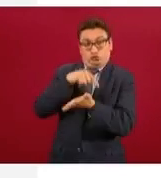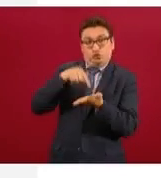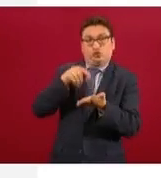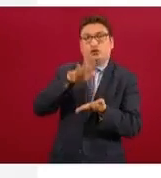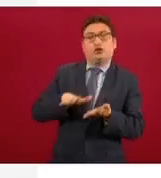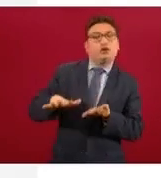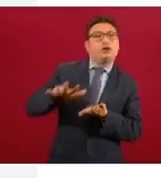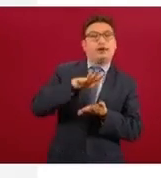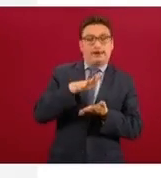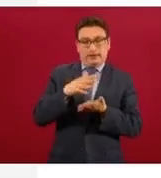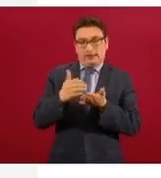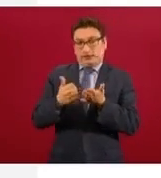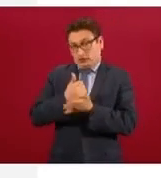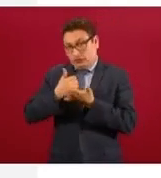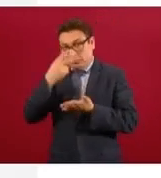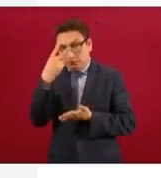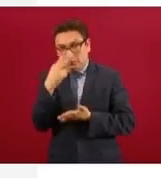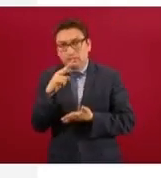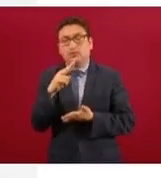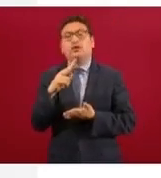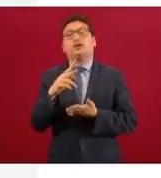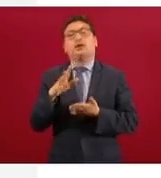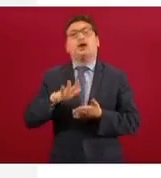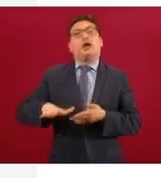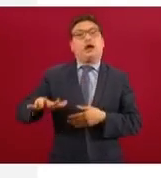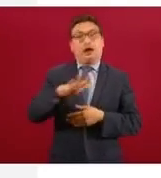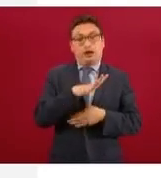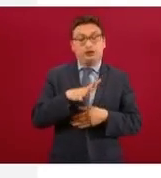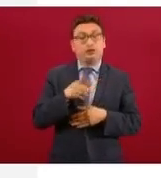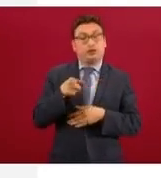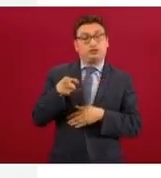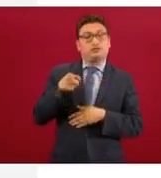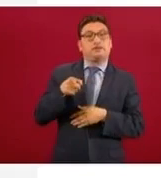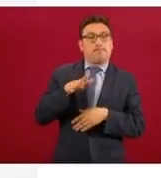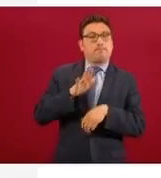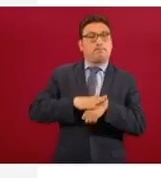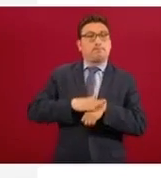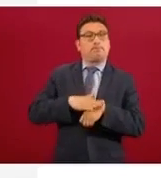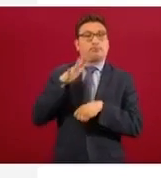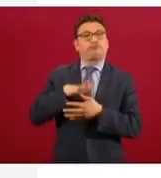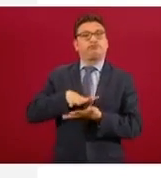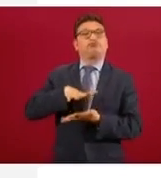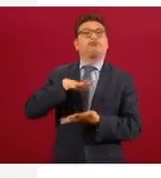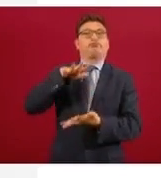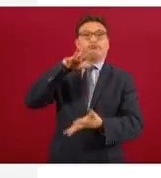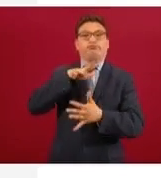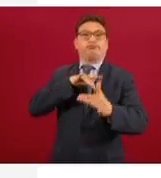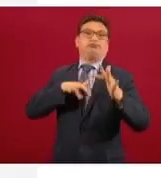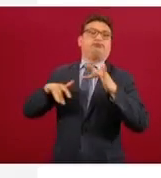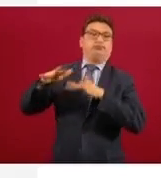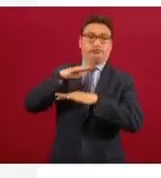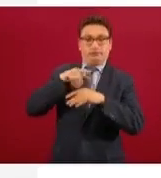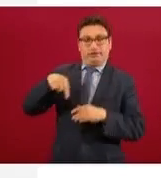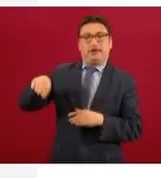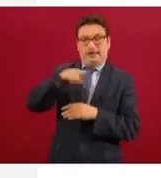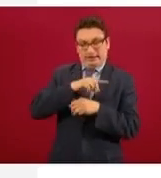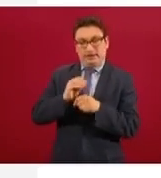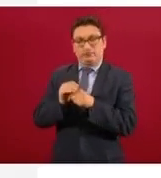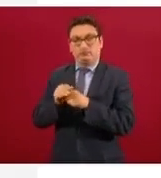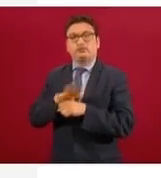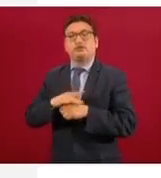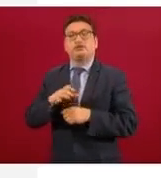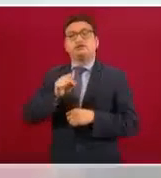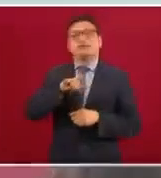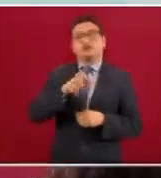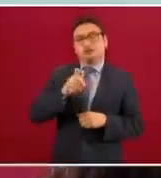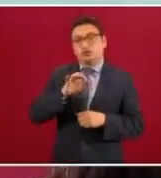metropolitana del Valle de México, es una zona en donde está predominando el virus SARS-CoV-2,